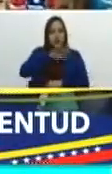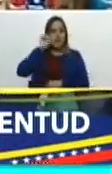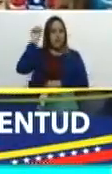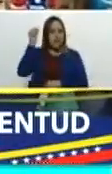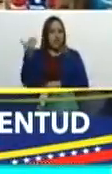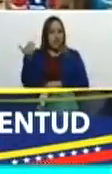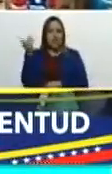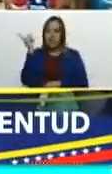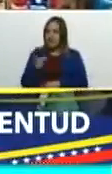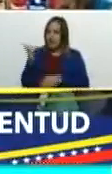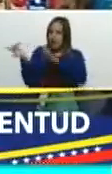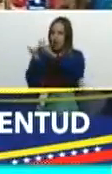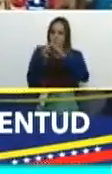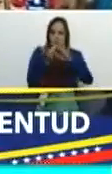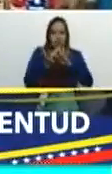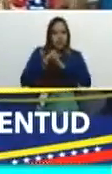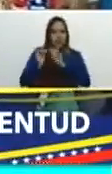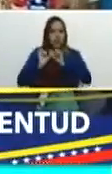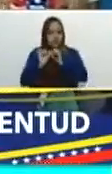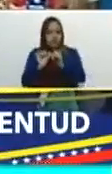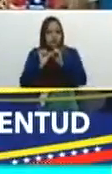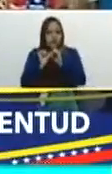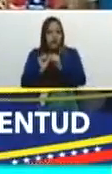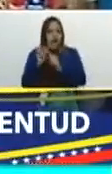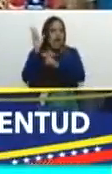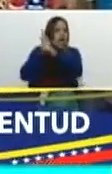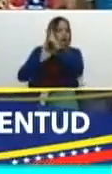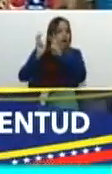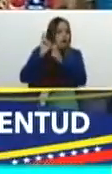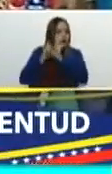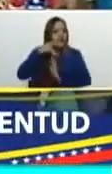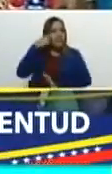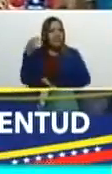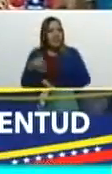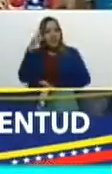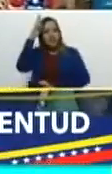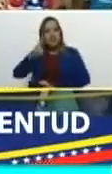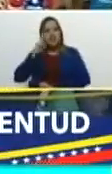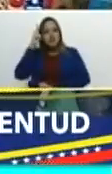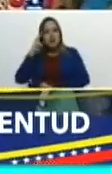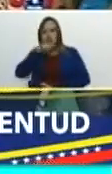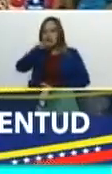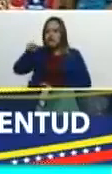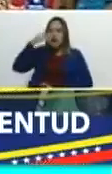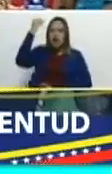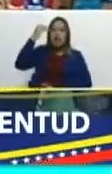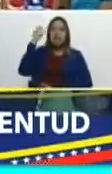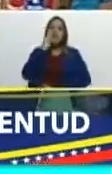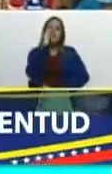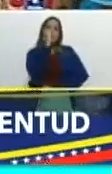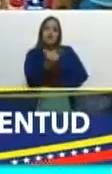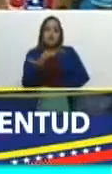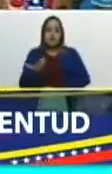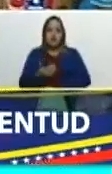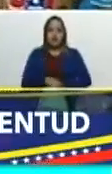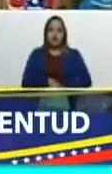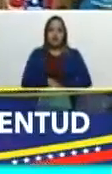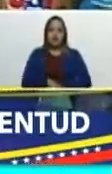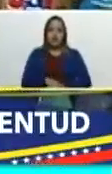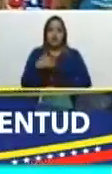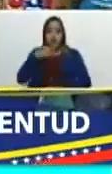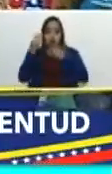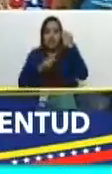en contacto permanente, escuchar de verdad la crítica, la opinión, la denuncia. Para eso creé